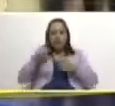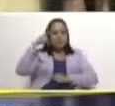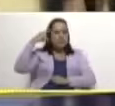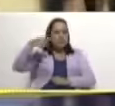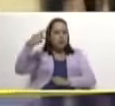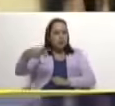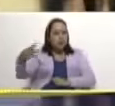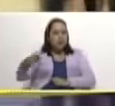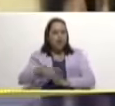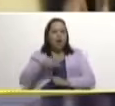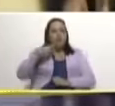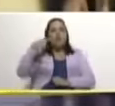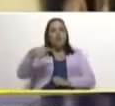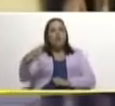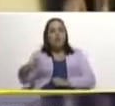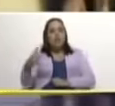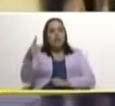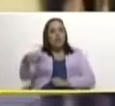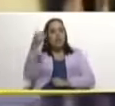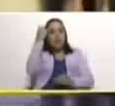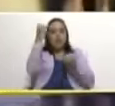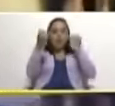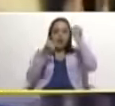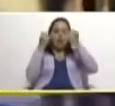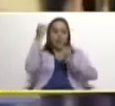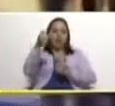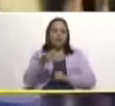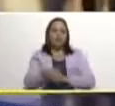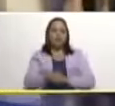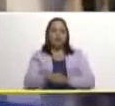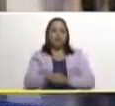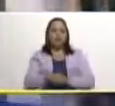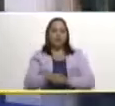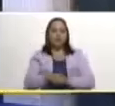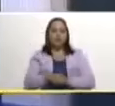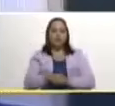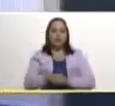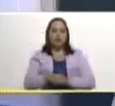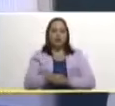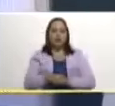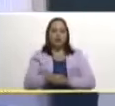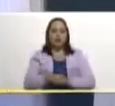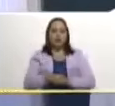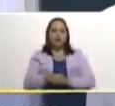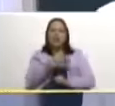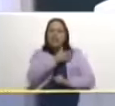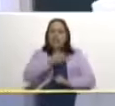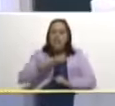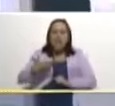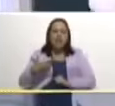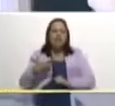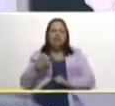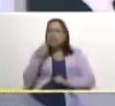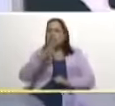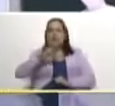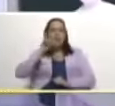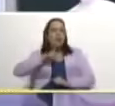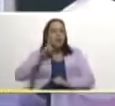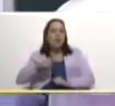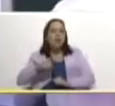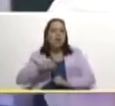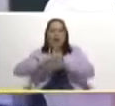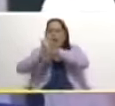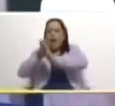psicológica, política, ideológica, se ha querido manchar y tapar para siempre